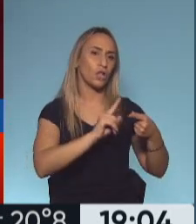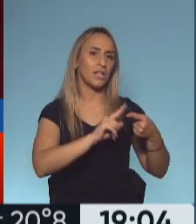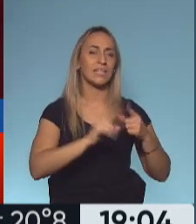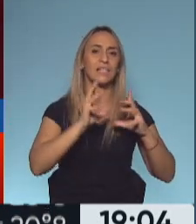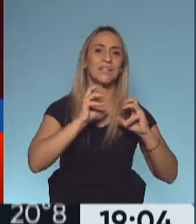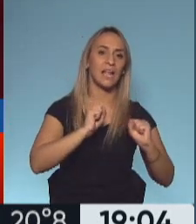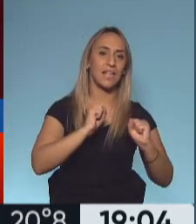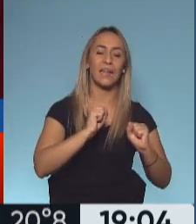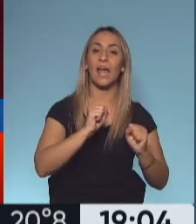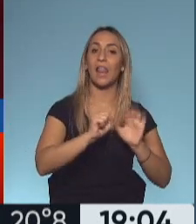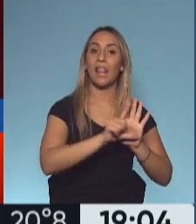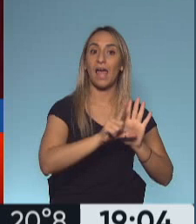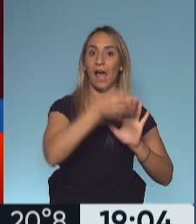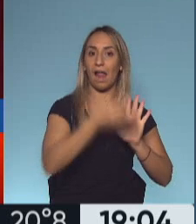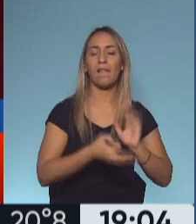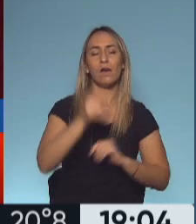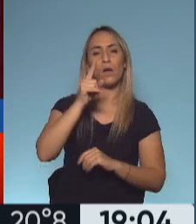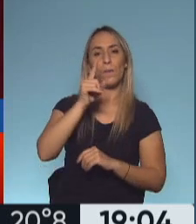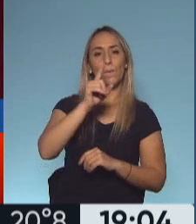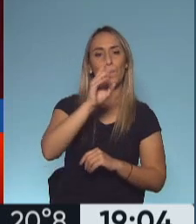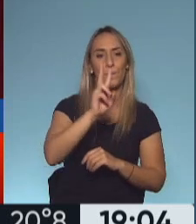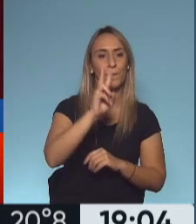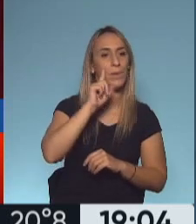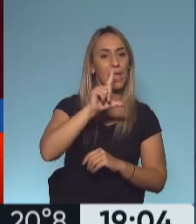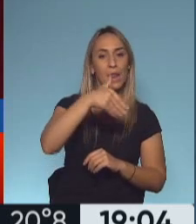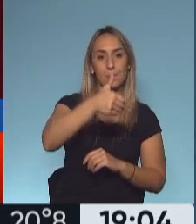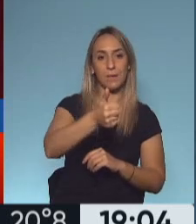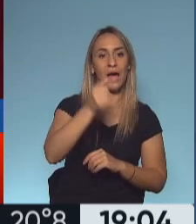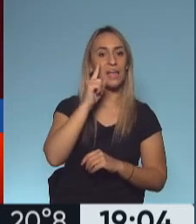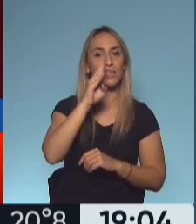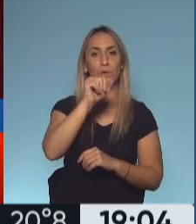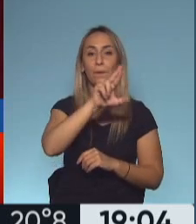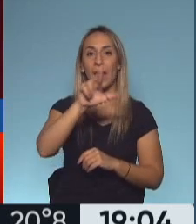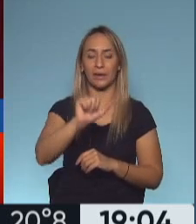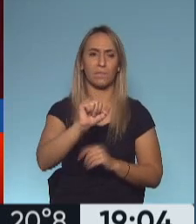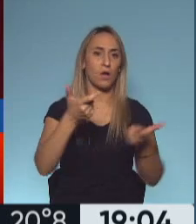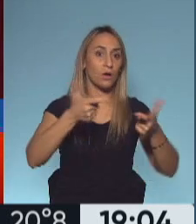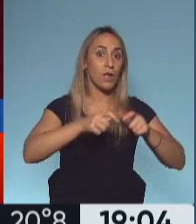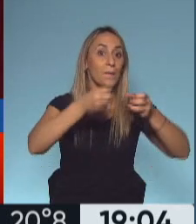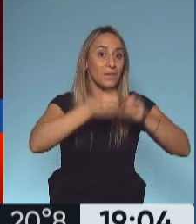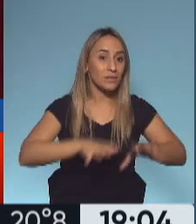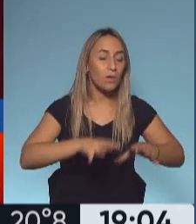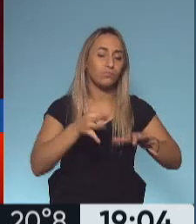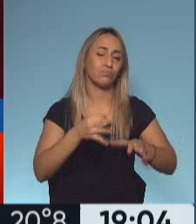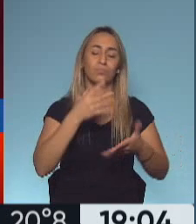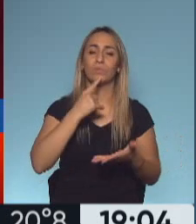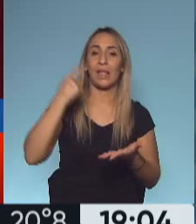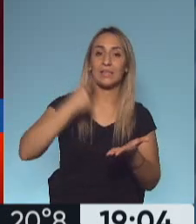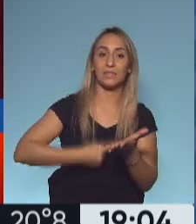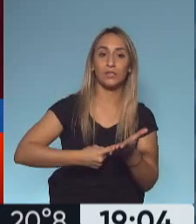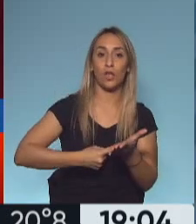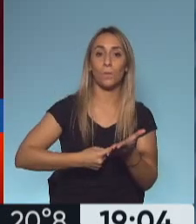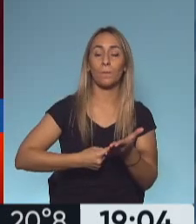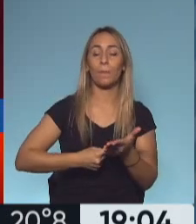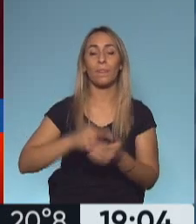técnica Vilma Ibarra. Trascendió cuando comenzó la reunión que sería una decisión administrativa del jefe de